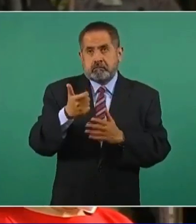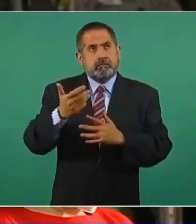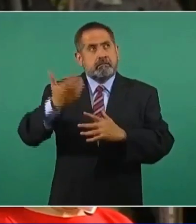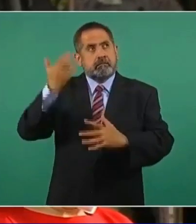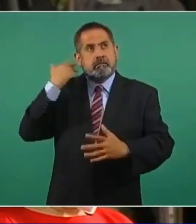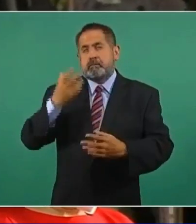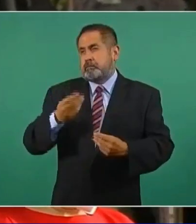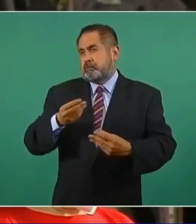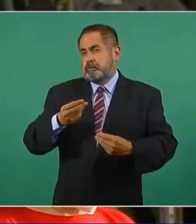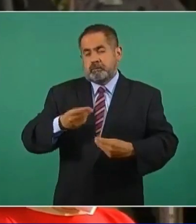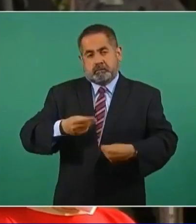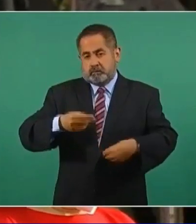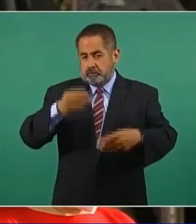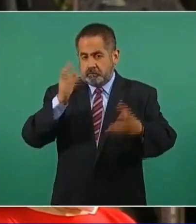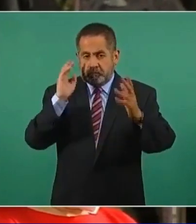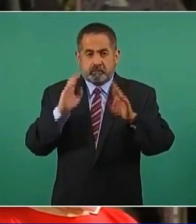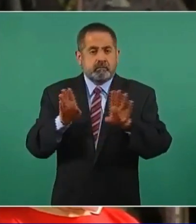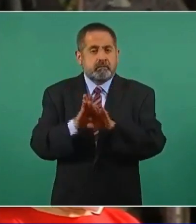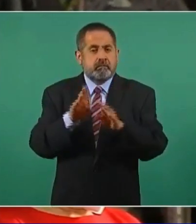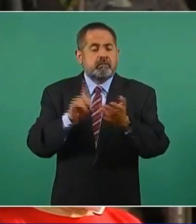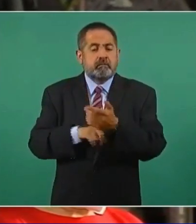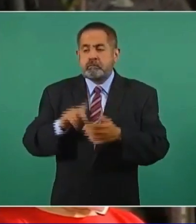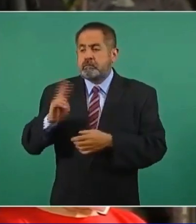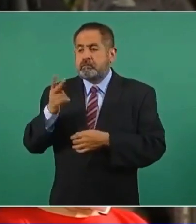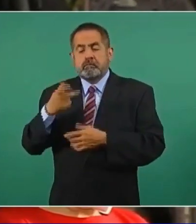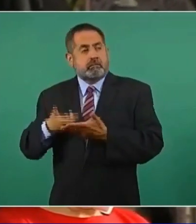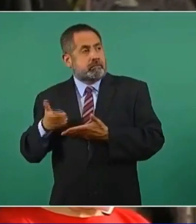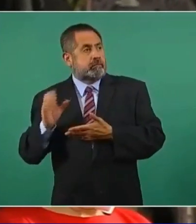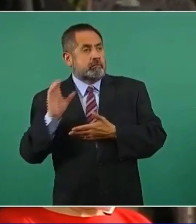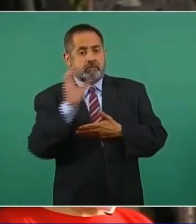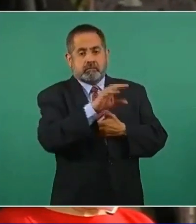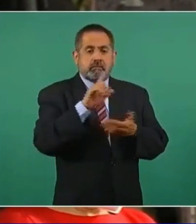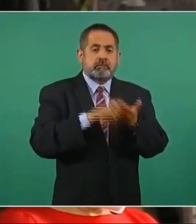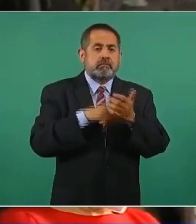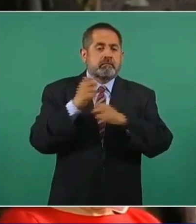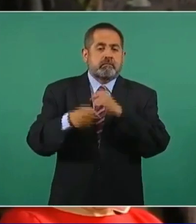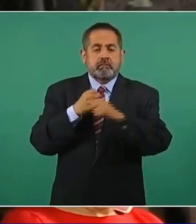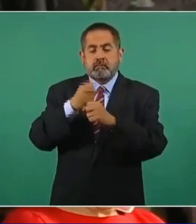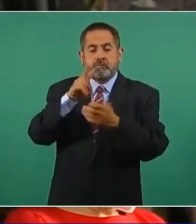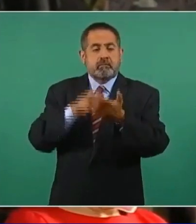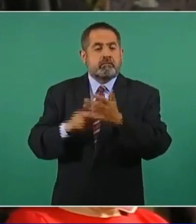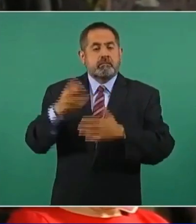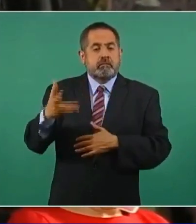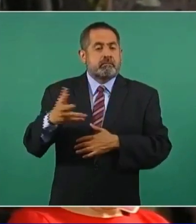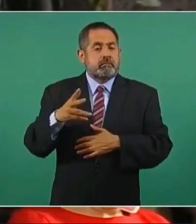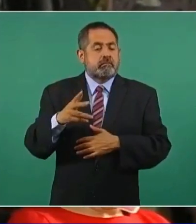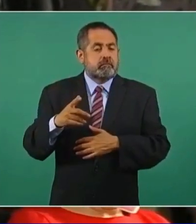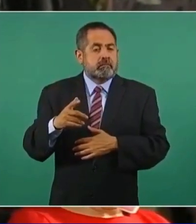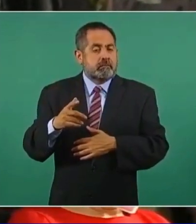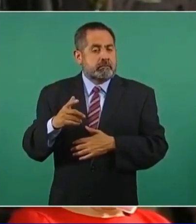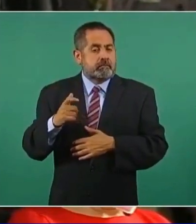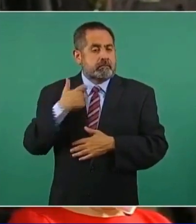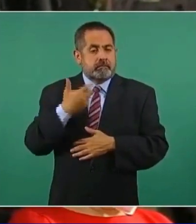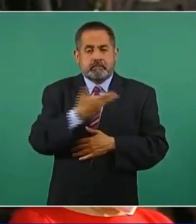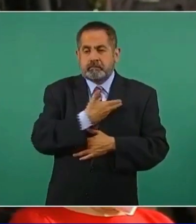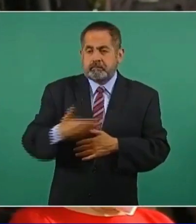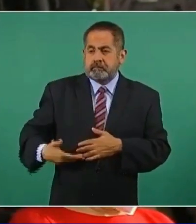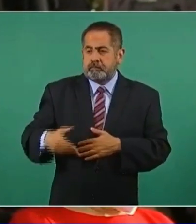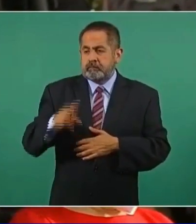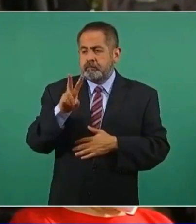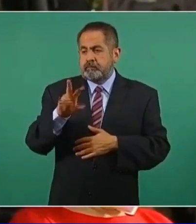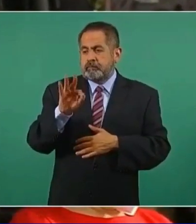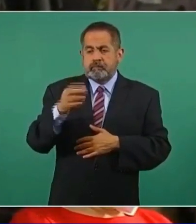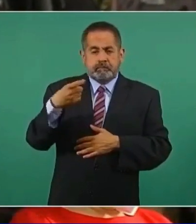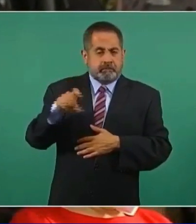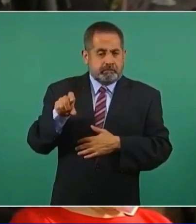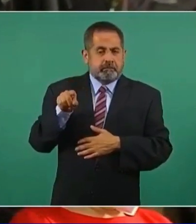entonces, el que los devolvió fue en el 2005, cuando estaba de presidente Vicente Fox